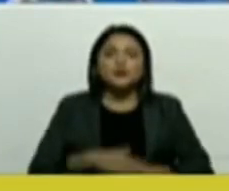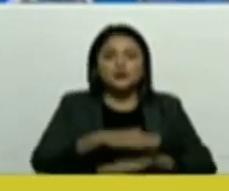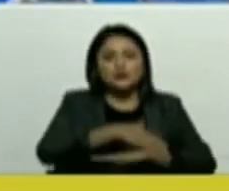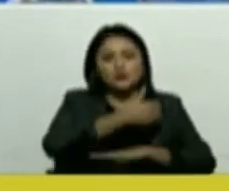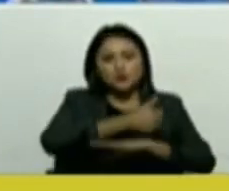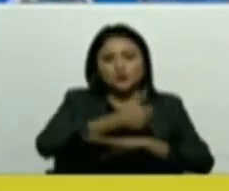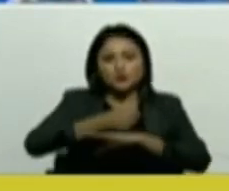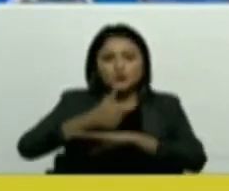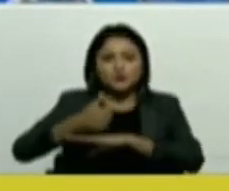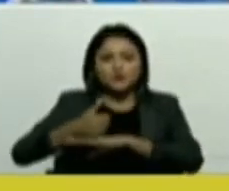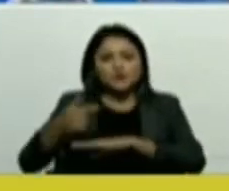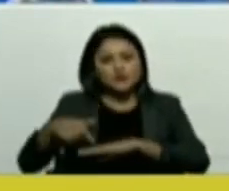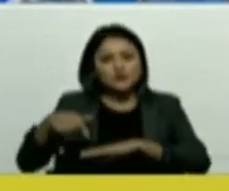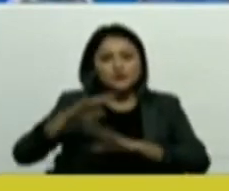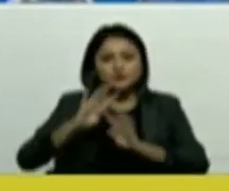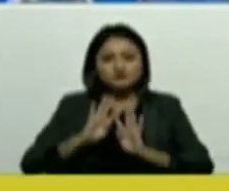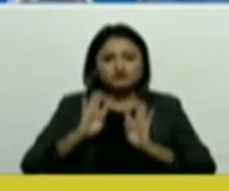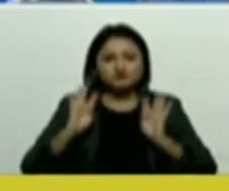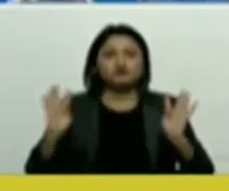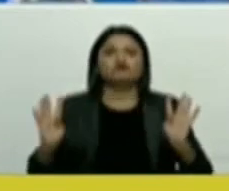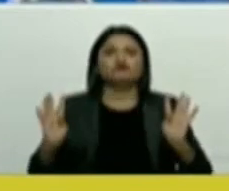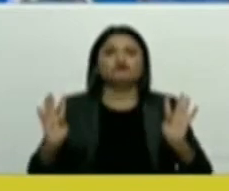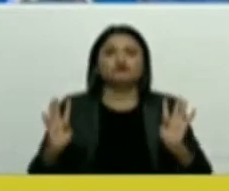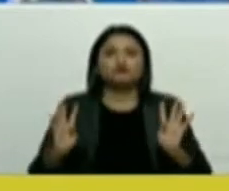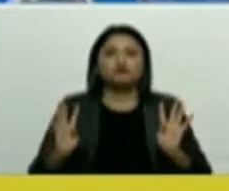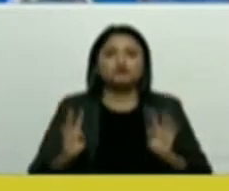miembros de este presidio,